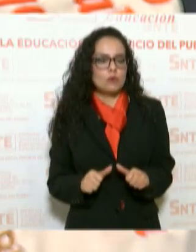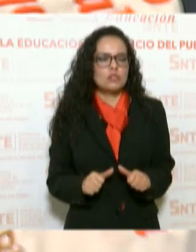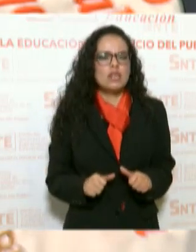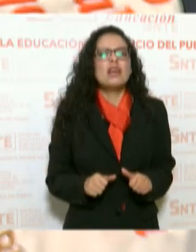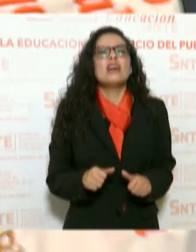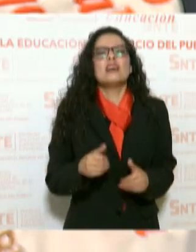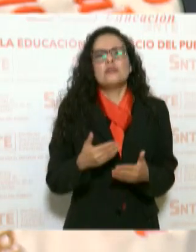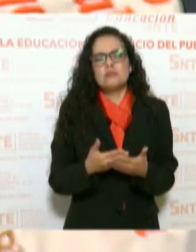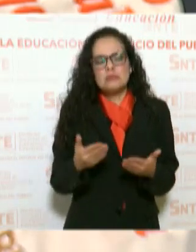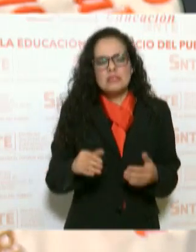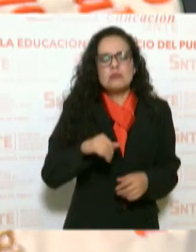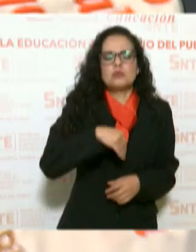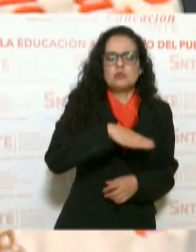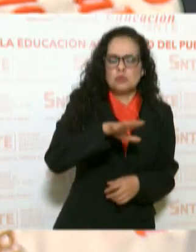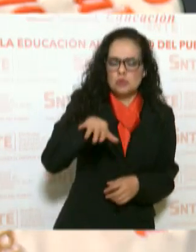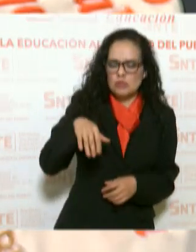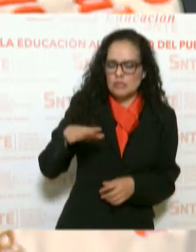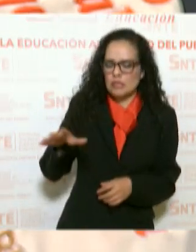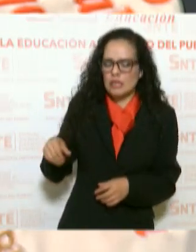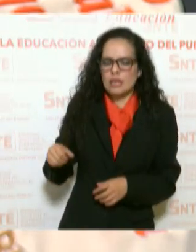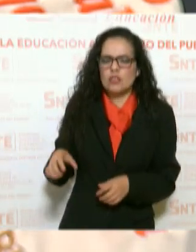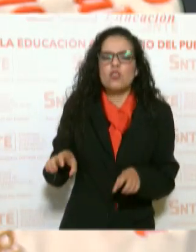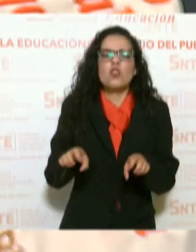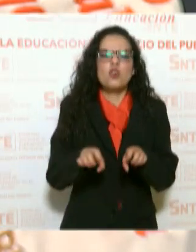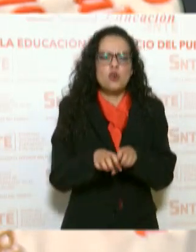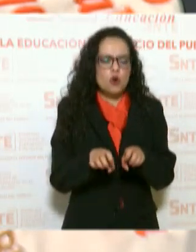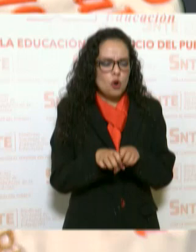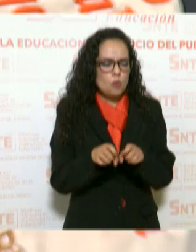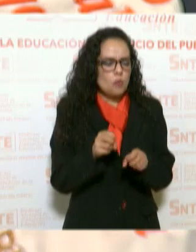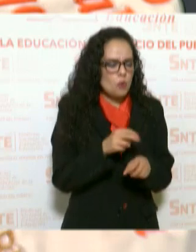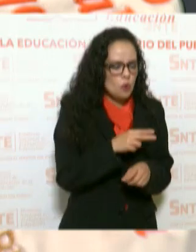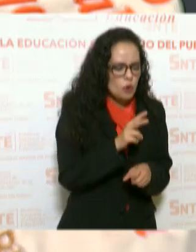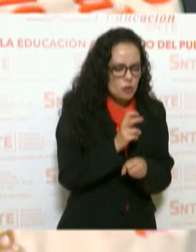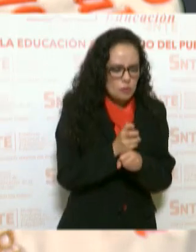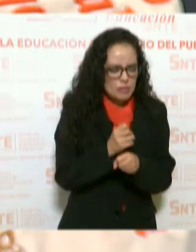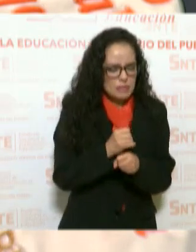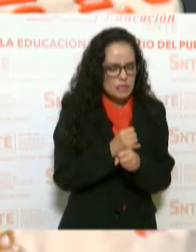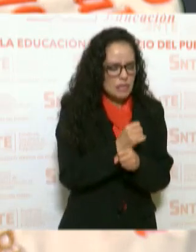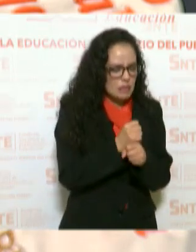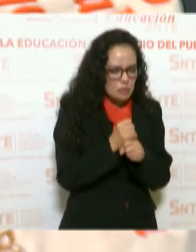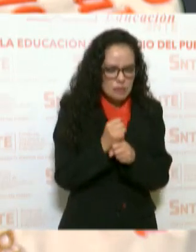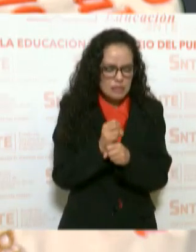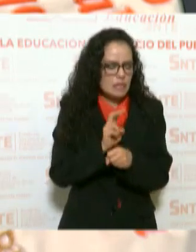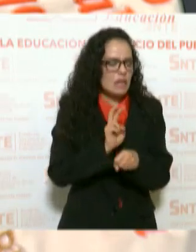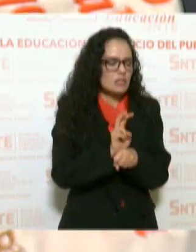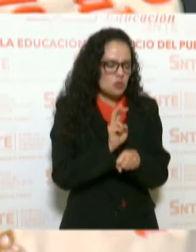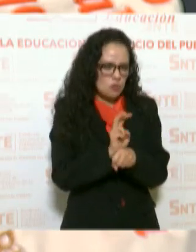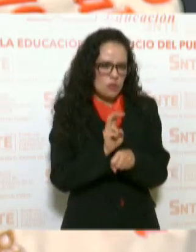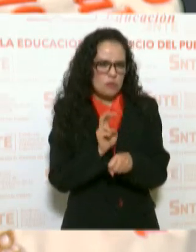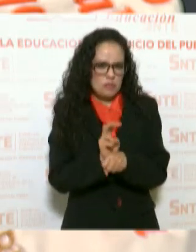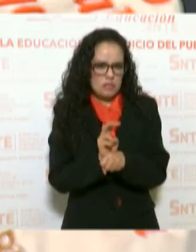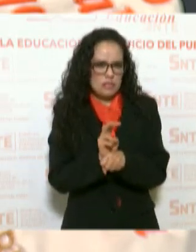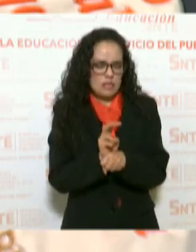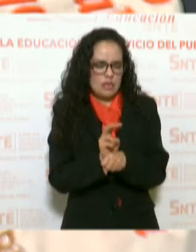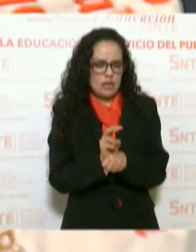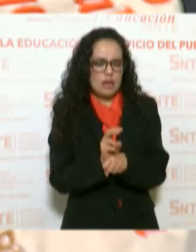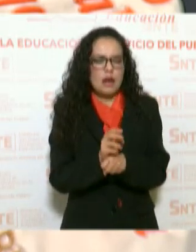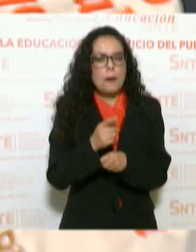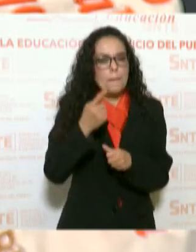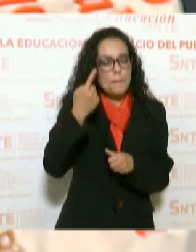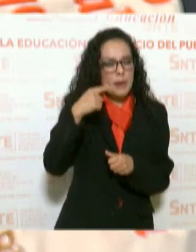de educación superior para que tengan igualdad y acceso, y el